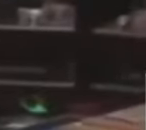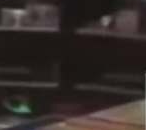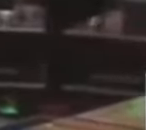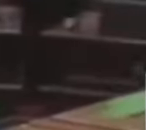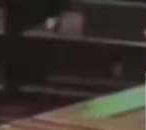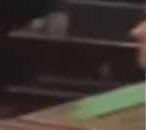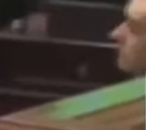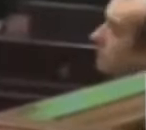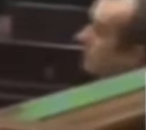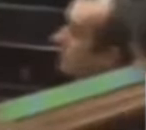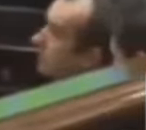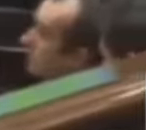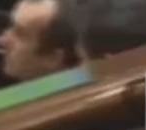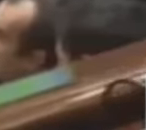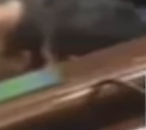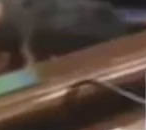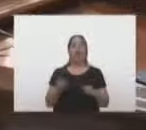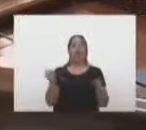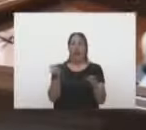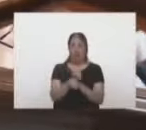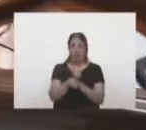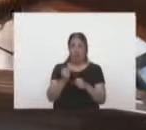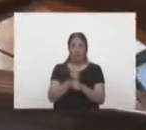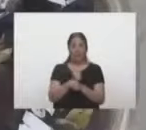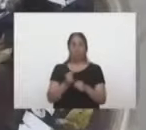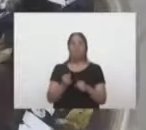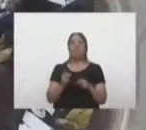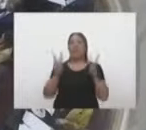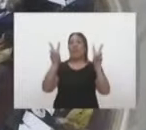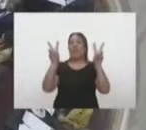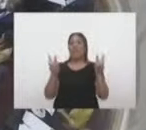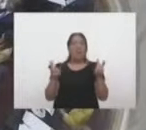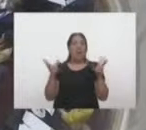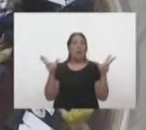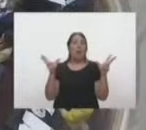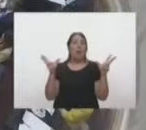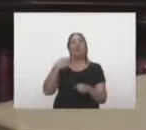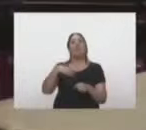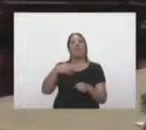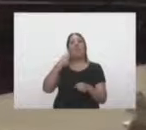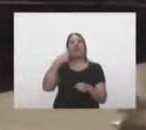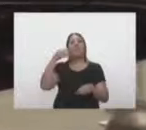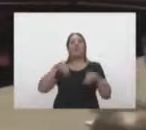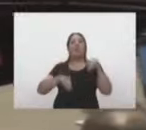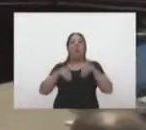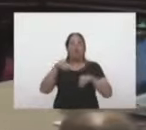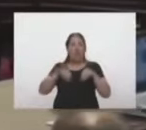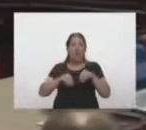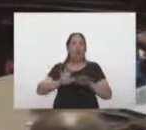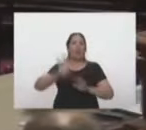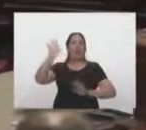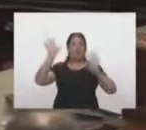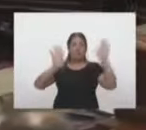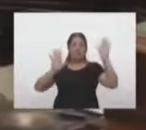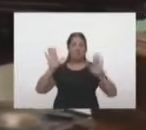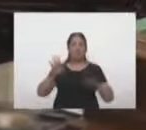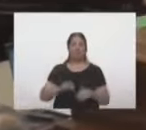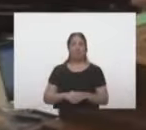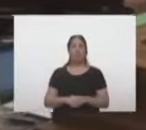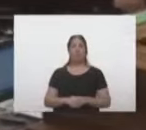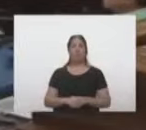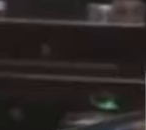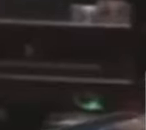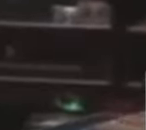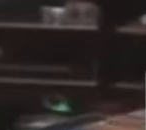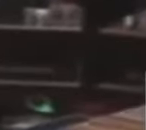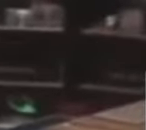fue. Porque acá te lo están contando como de, de golpe y porrazo, acá me apareció un papelito que decía 11:30 Zoom. ¿Chicos están de acuerdo? Sí,